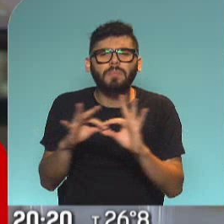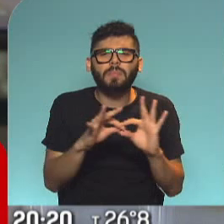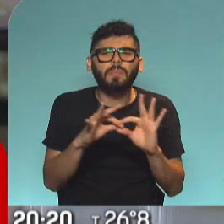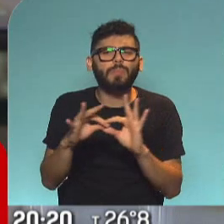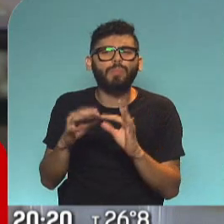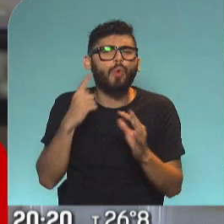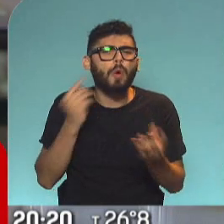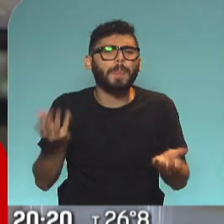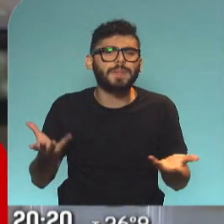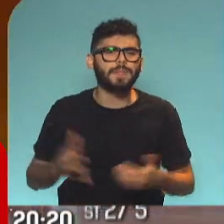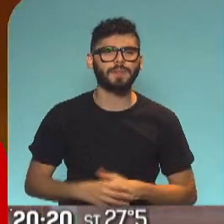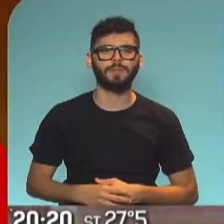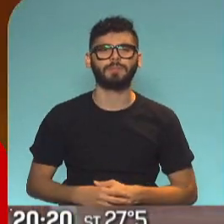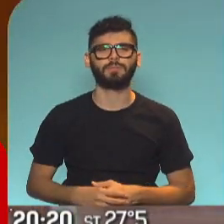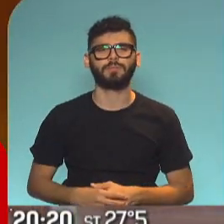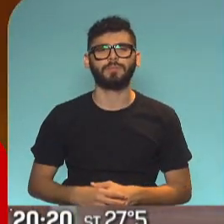ahora con la nueva administración?